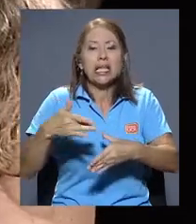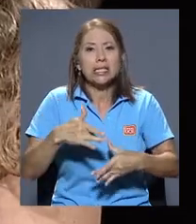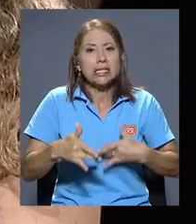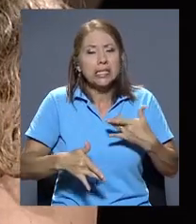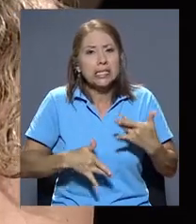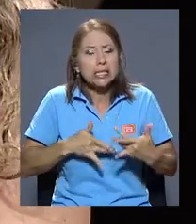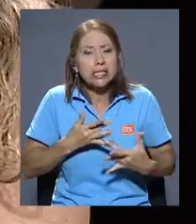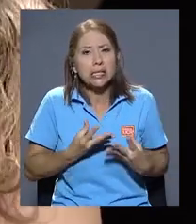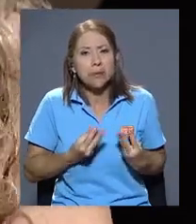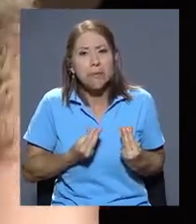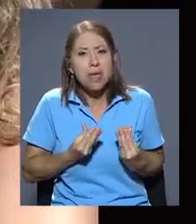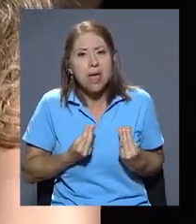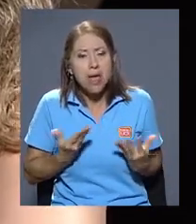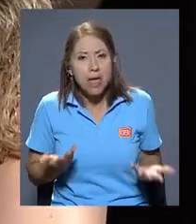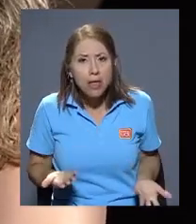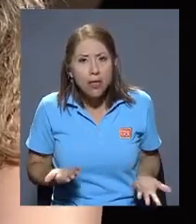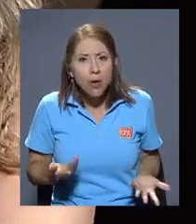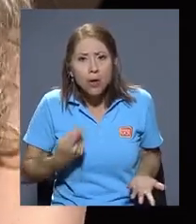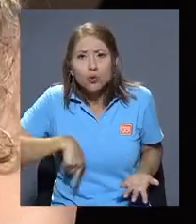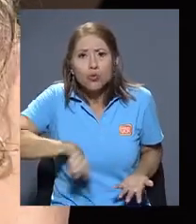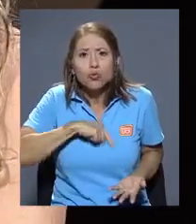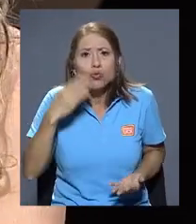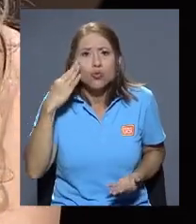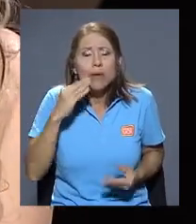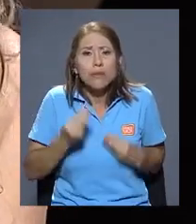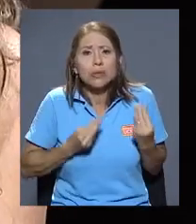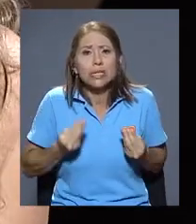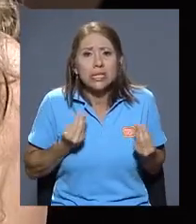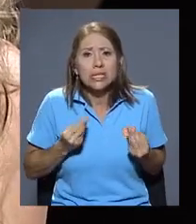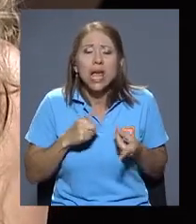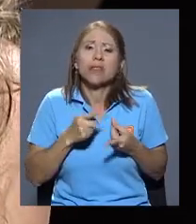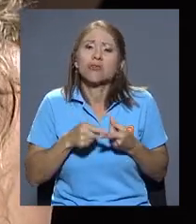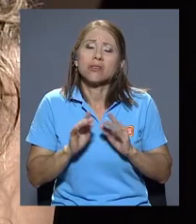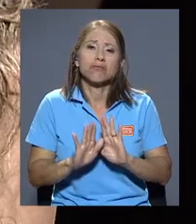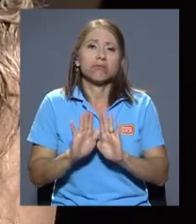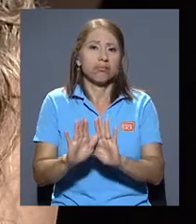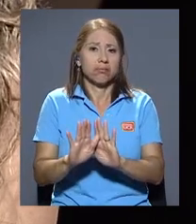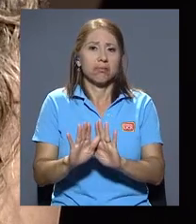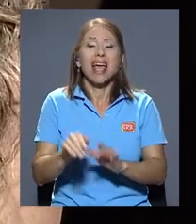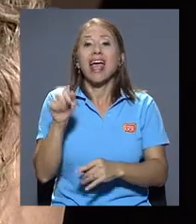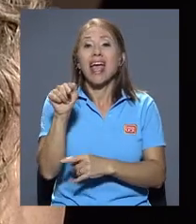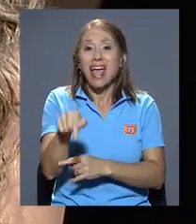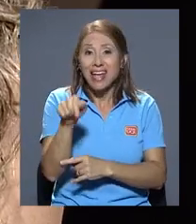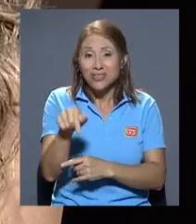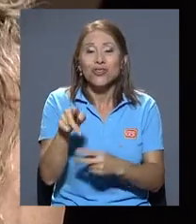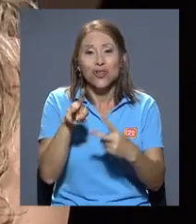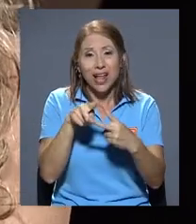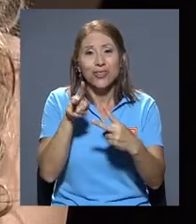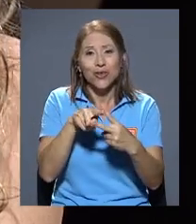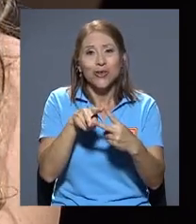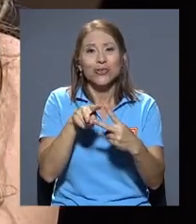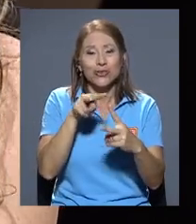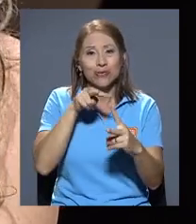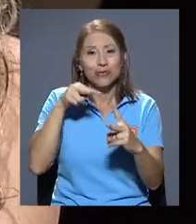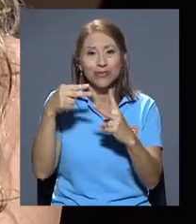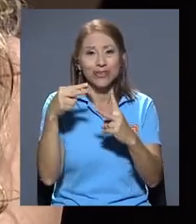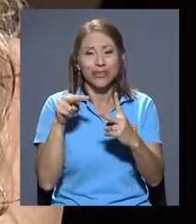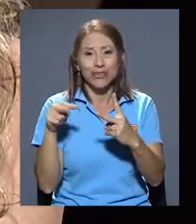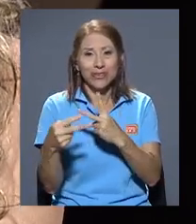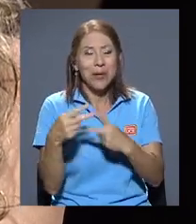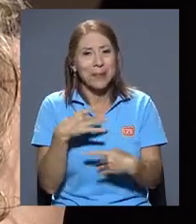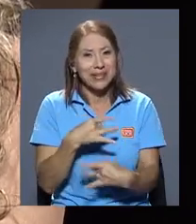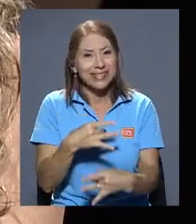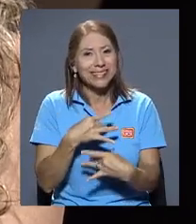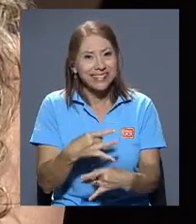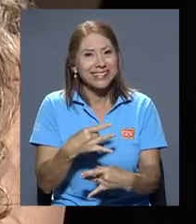y no sabemos cómo reaccionar, entonces lo rechazamos de entrada. Y eso son las dos lecturas más interesantes que me han parecido de